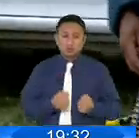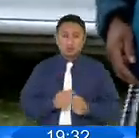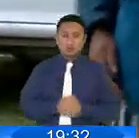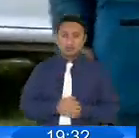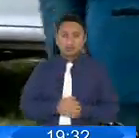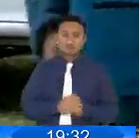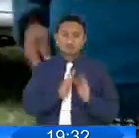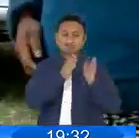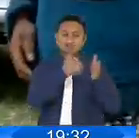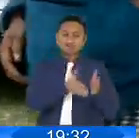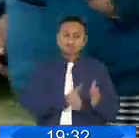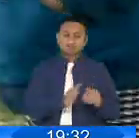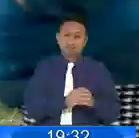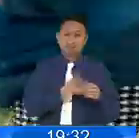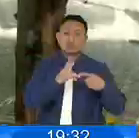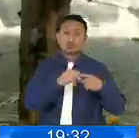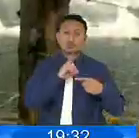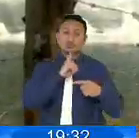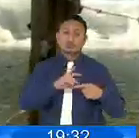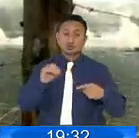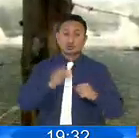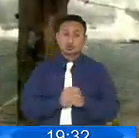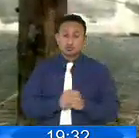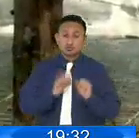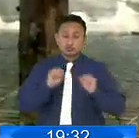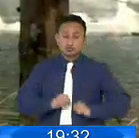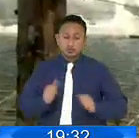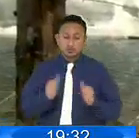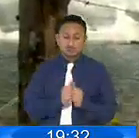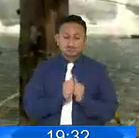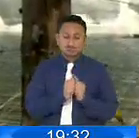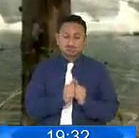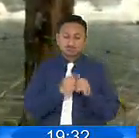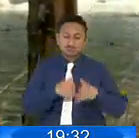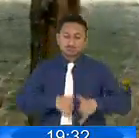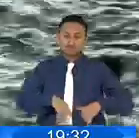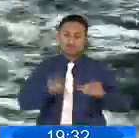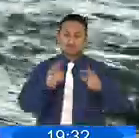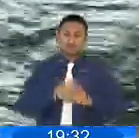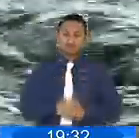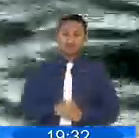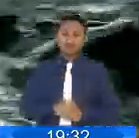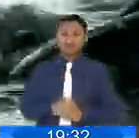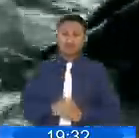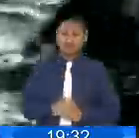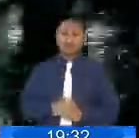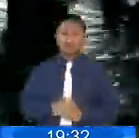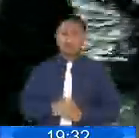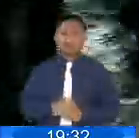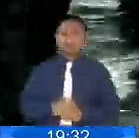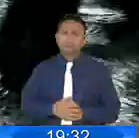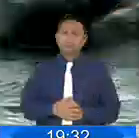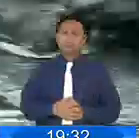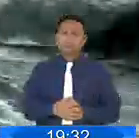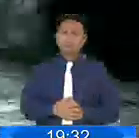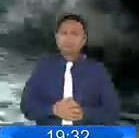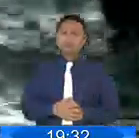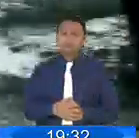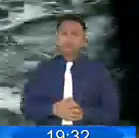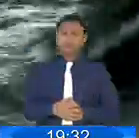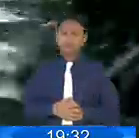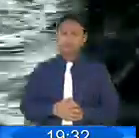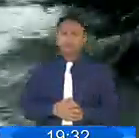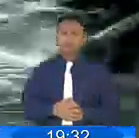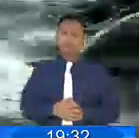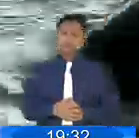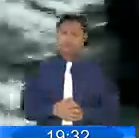cristiana sepultura a sobrino y tío. Para que caminen juntos a la eternidad. En Quito, con imágenes de Carlos Romero, informó